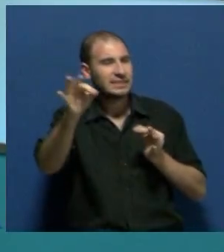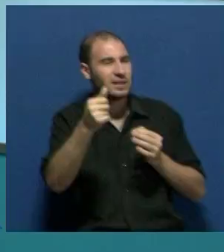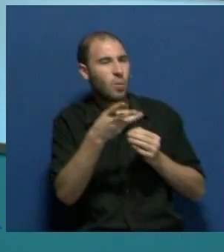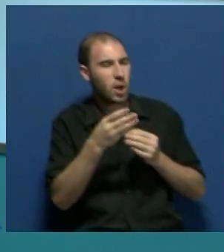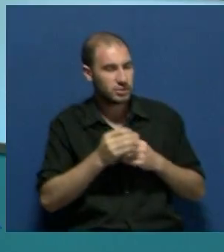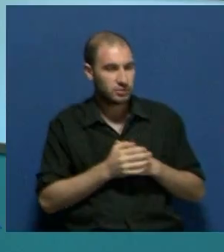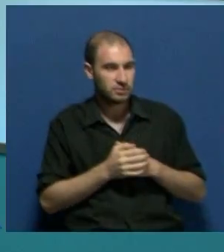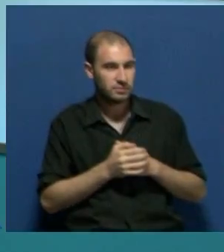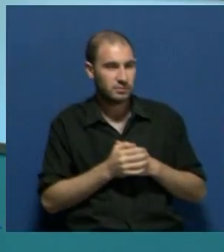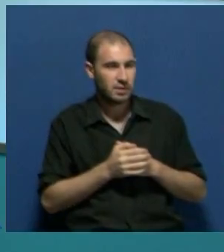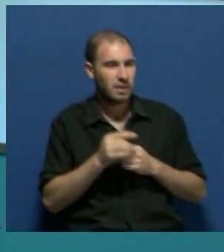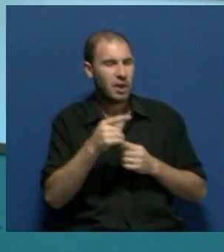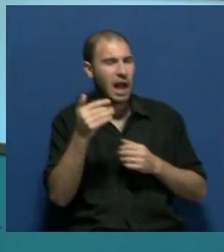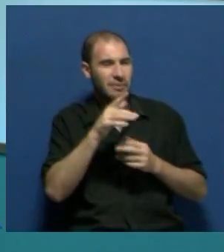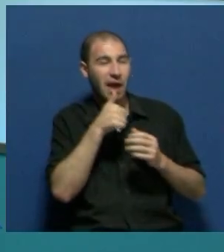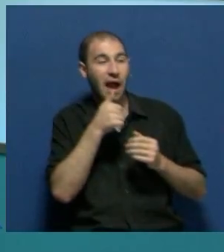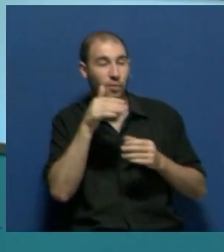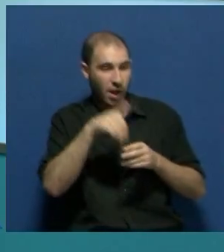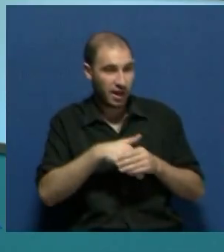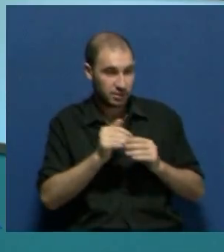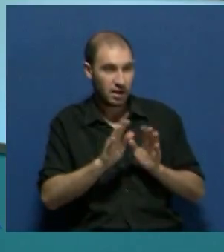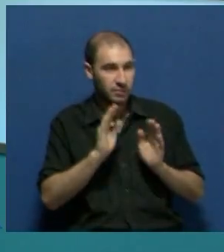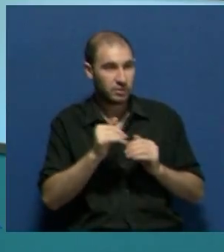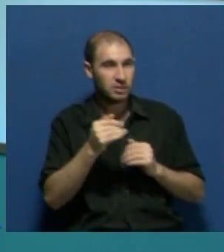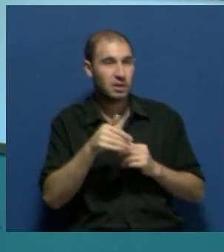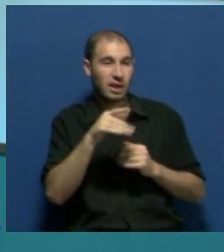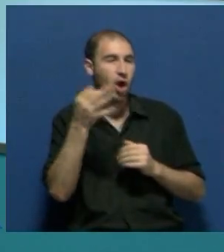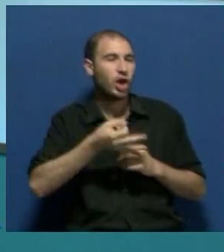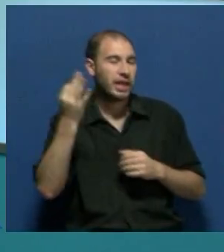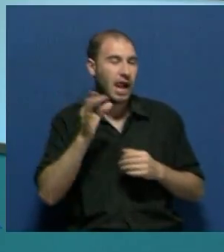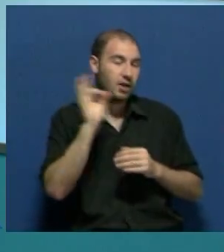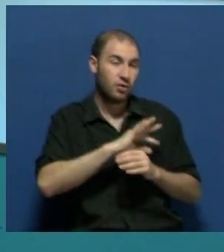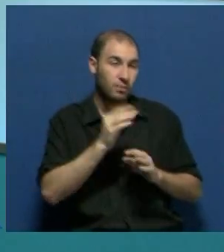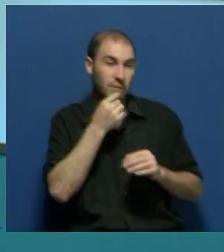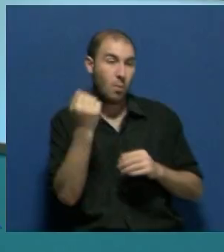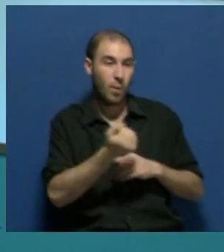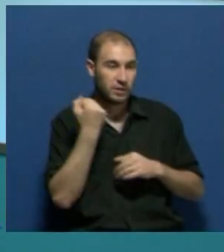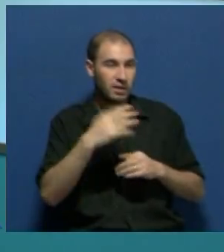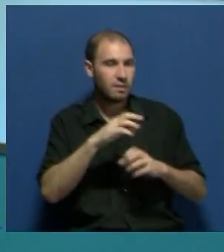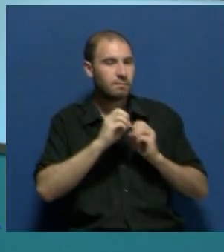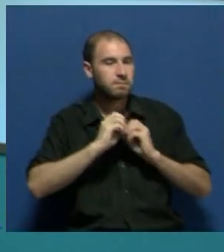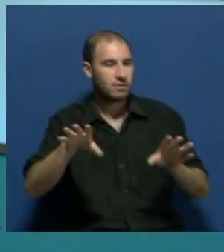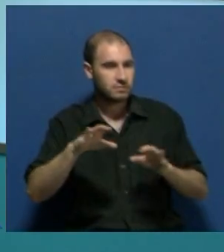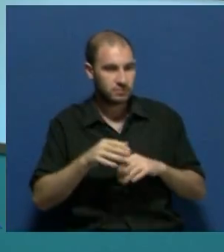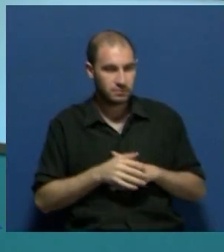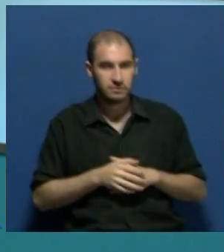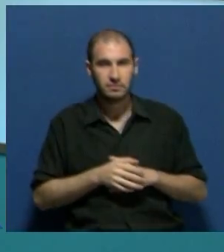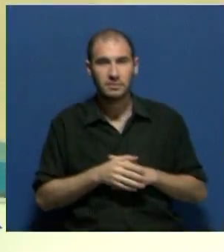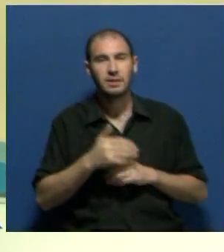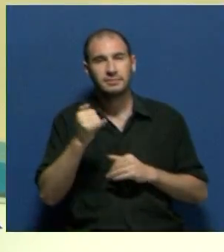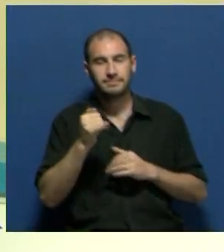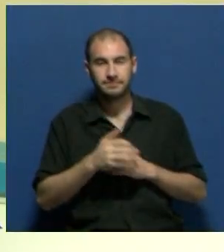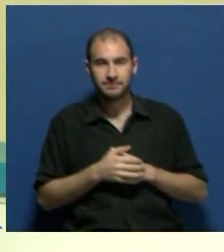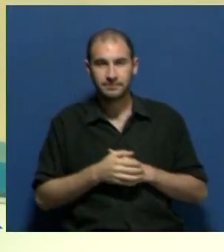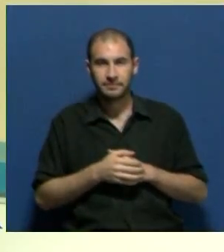planetas? Y bueno, hablaban de la presencia de agua, que lo hacían, digamos, originales o lo determinante como para difundir este descubrimiento, ¿no?